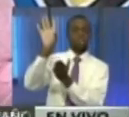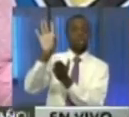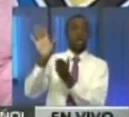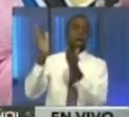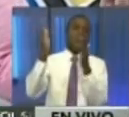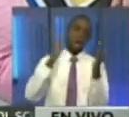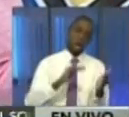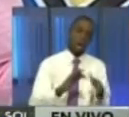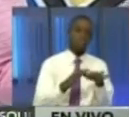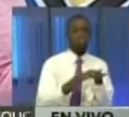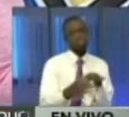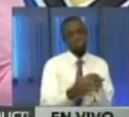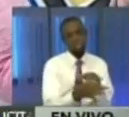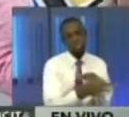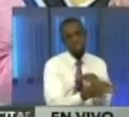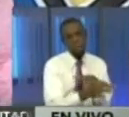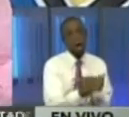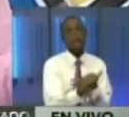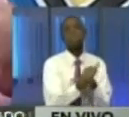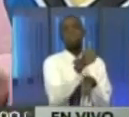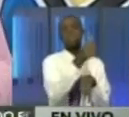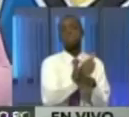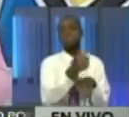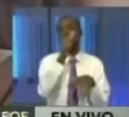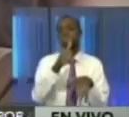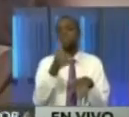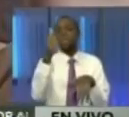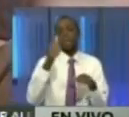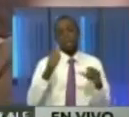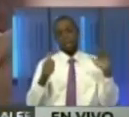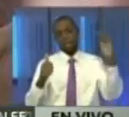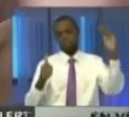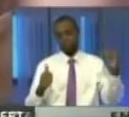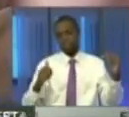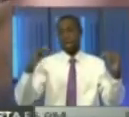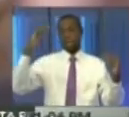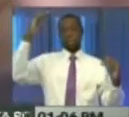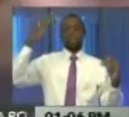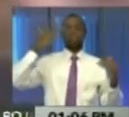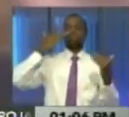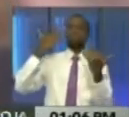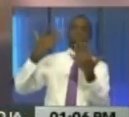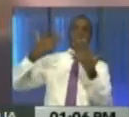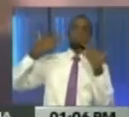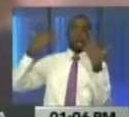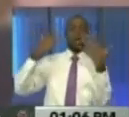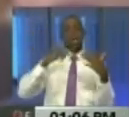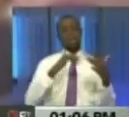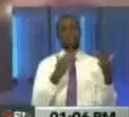niveles, del primer mandatario a nivel municipal. Entonces,